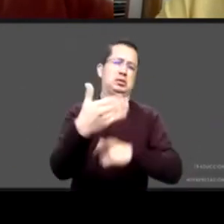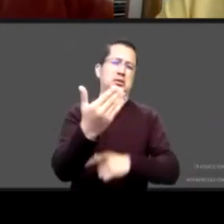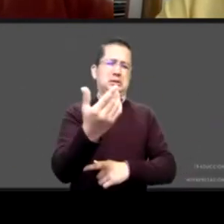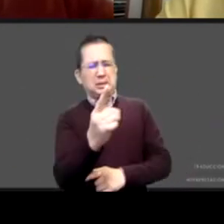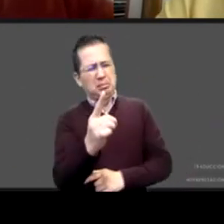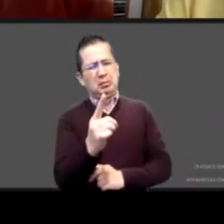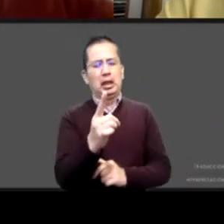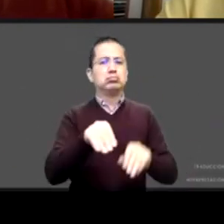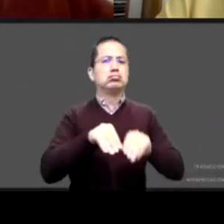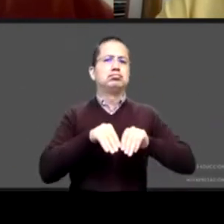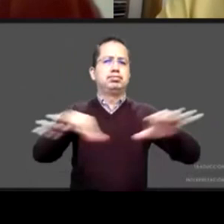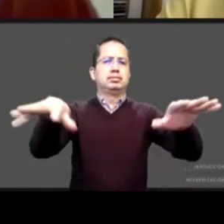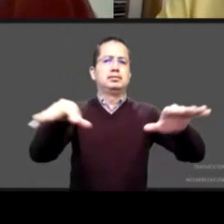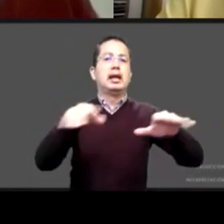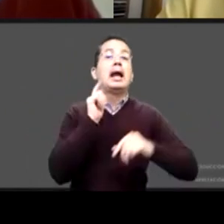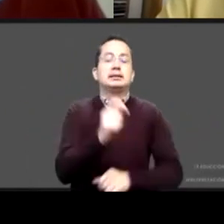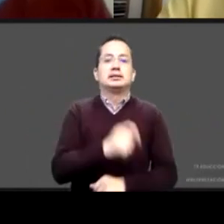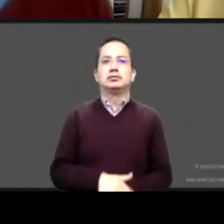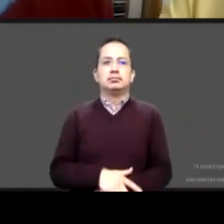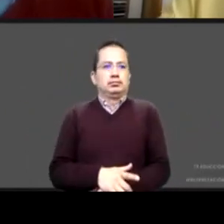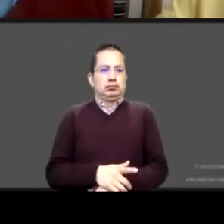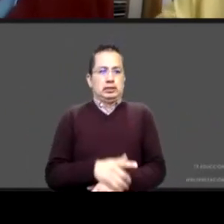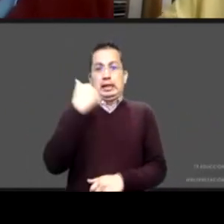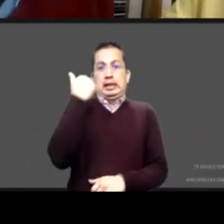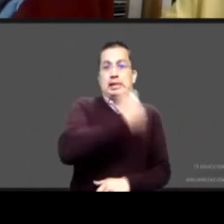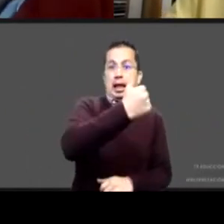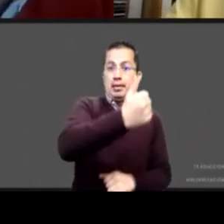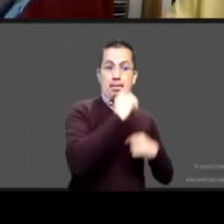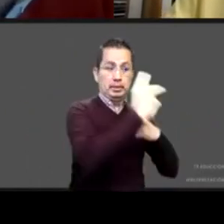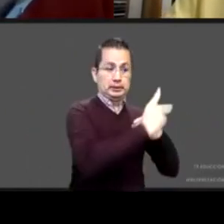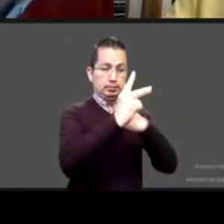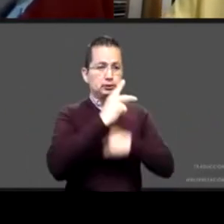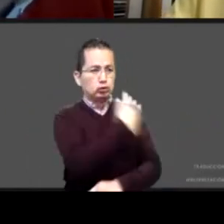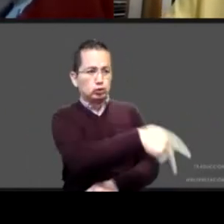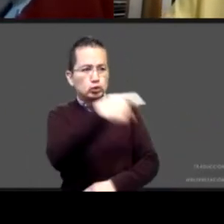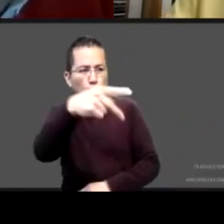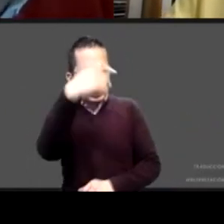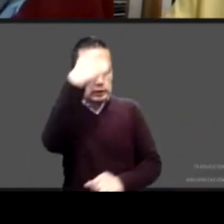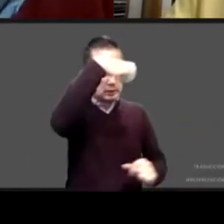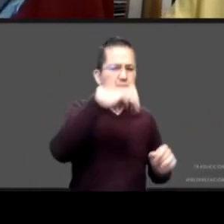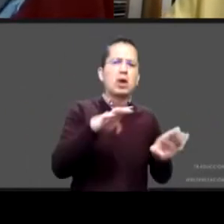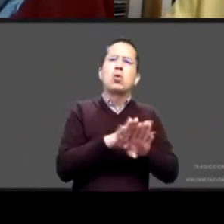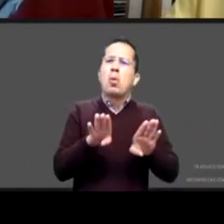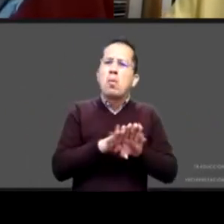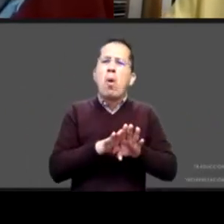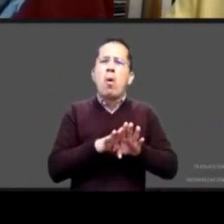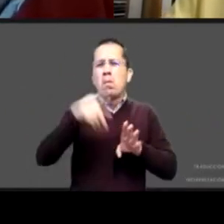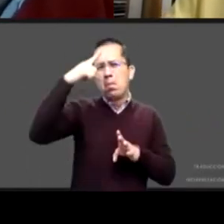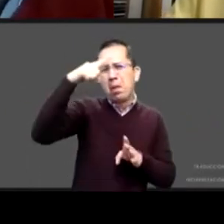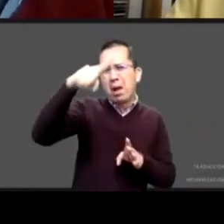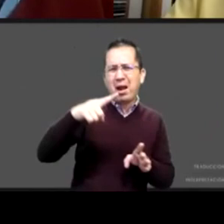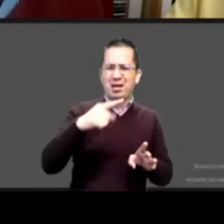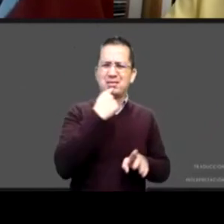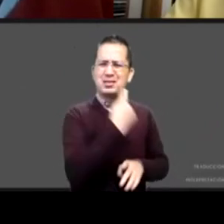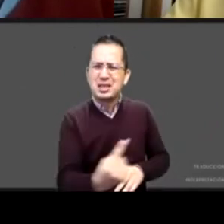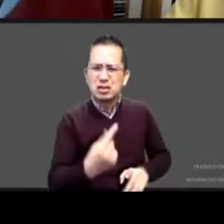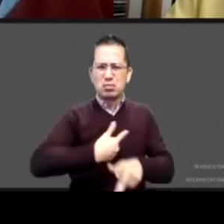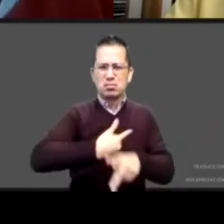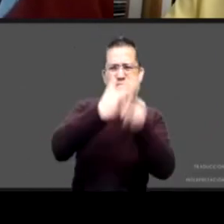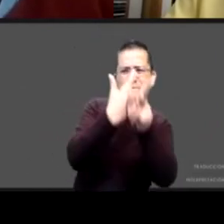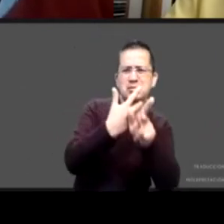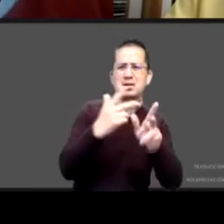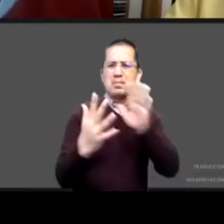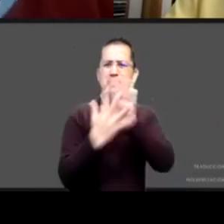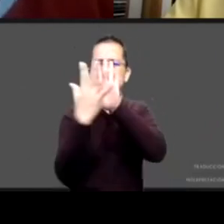sabemos y estamos aprendiendo acerca de la participación en entornos virtuales. Y al hablar de entornos